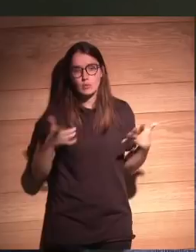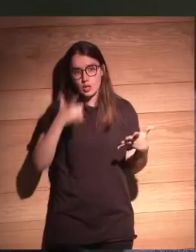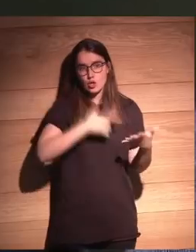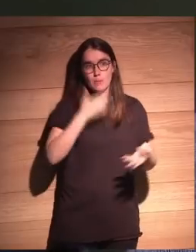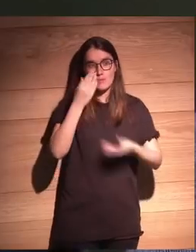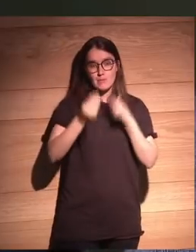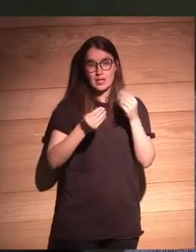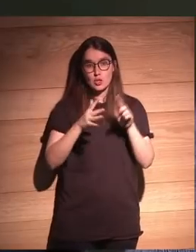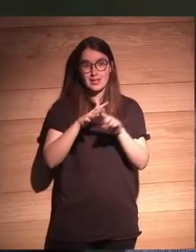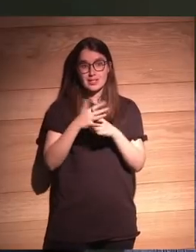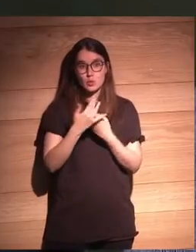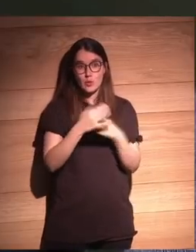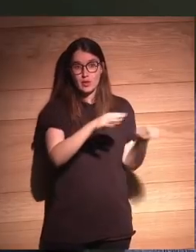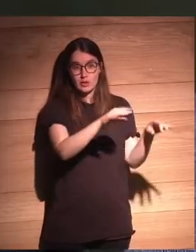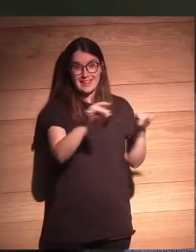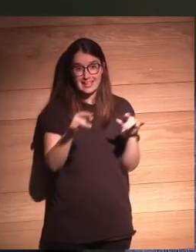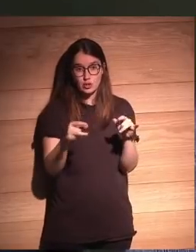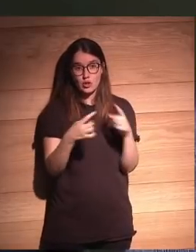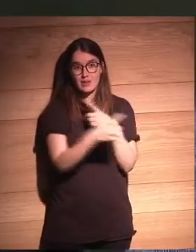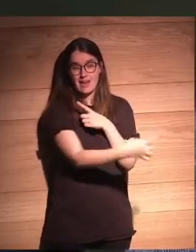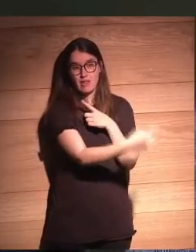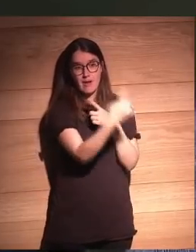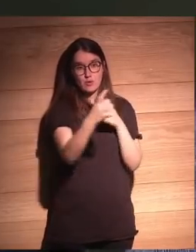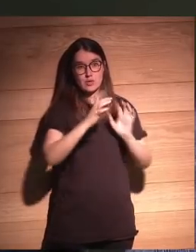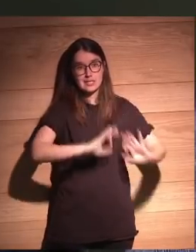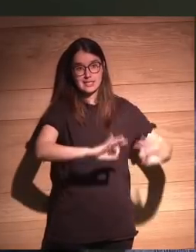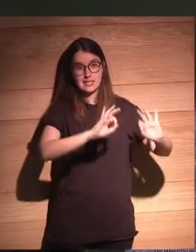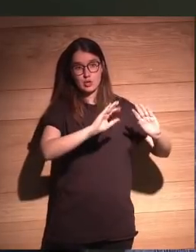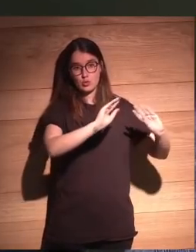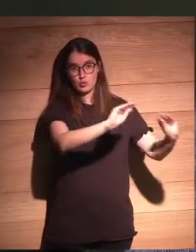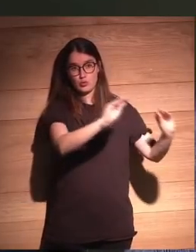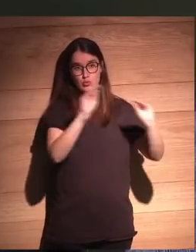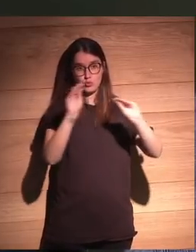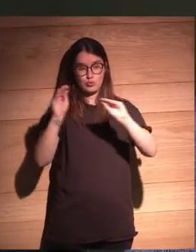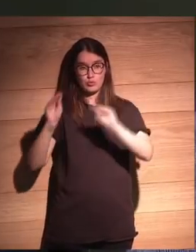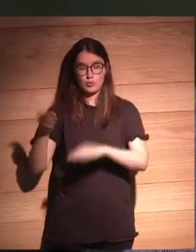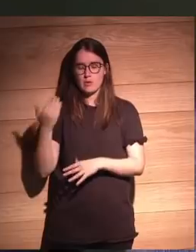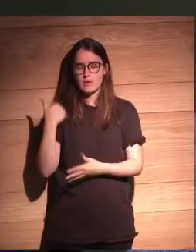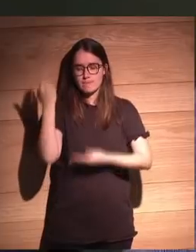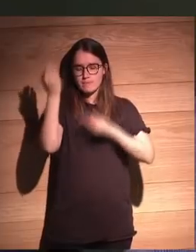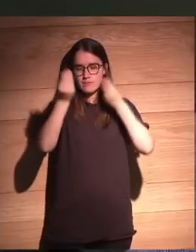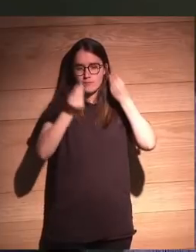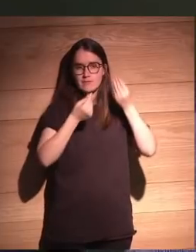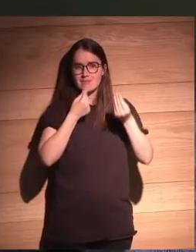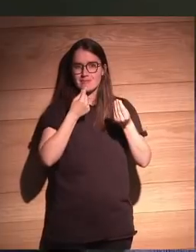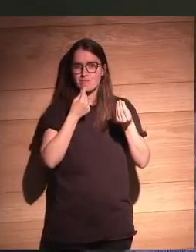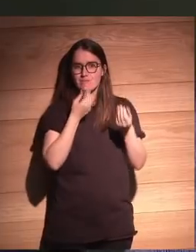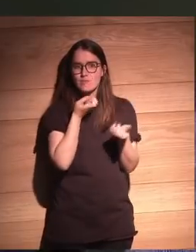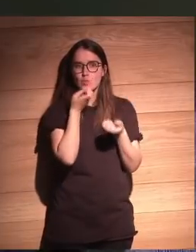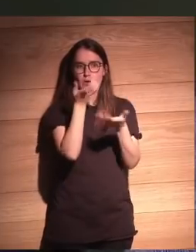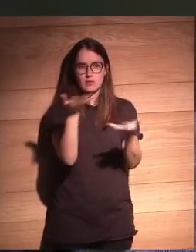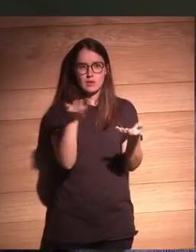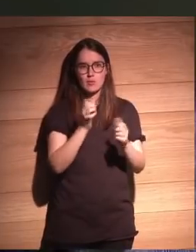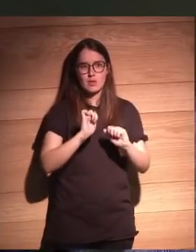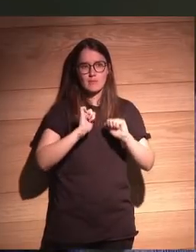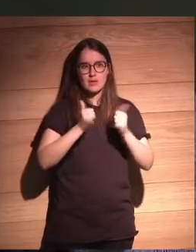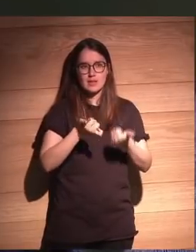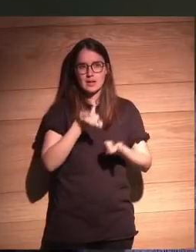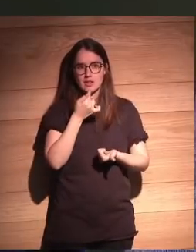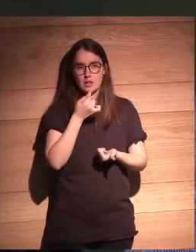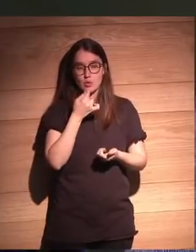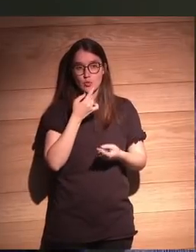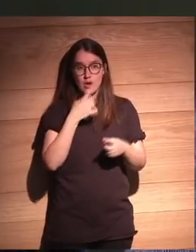que cada contexto territorial tiene sus propias peculiaridades. Pero ayer, pensando qué iba a decir, he decidido que voy a empezar diciendo